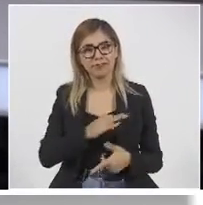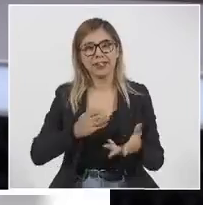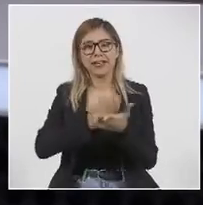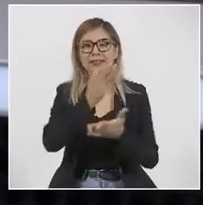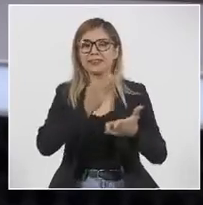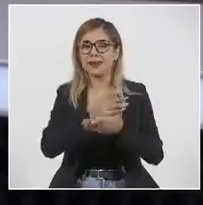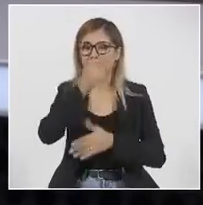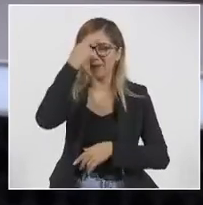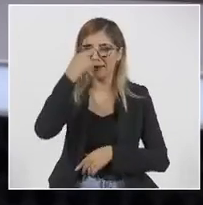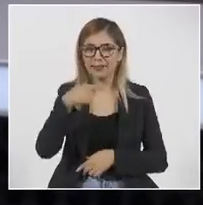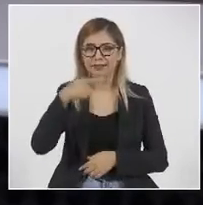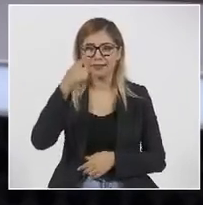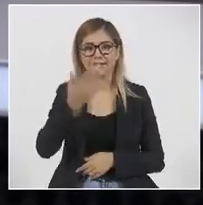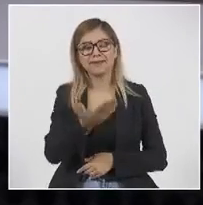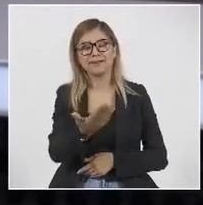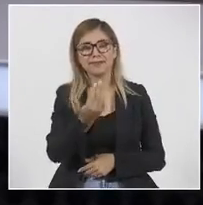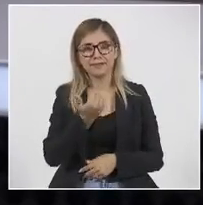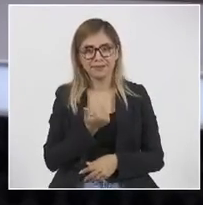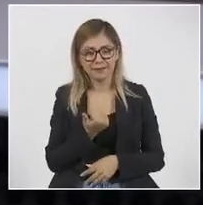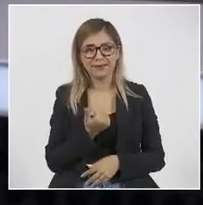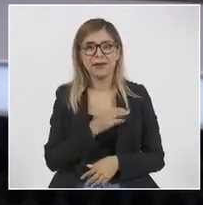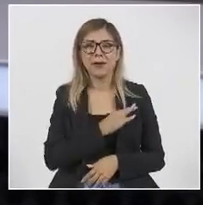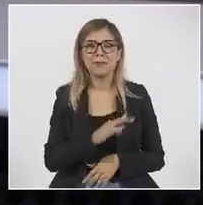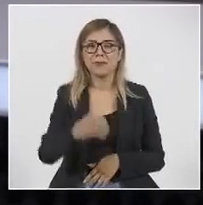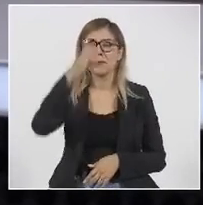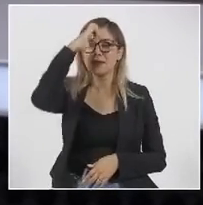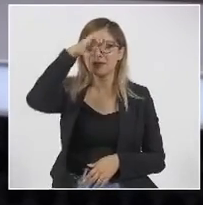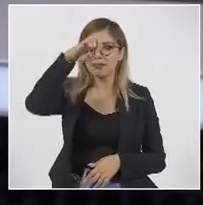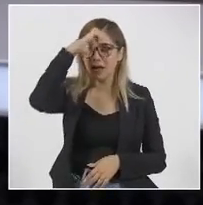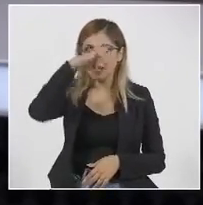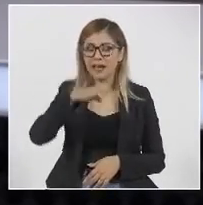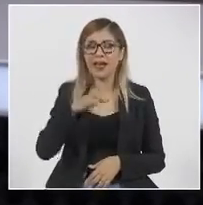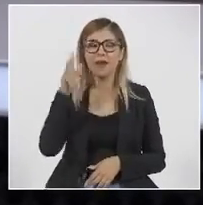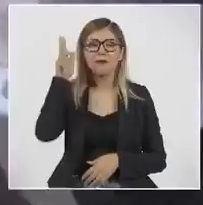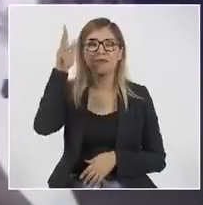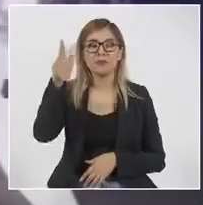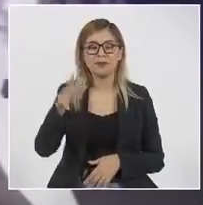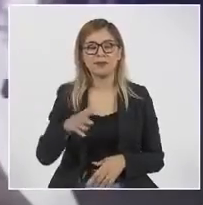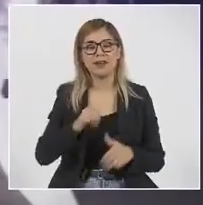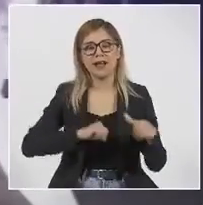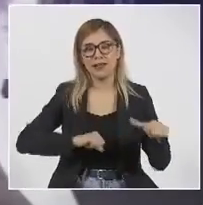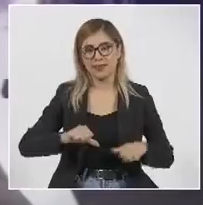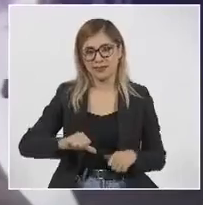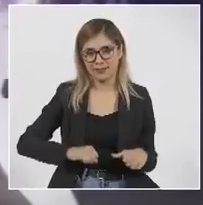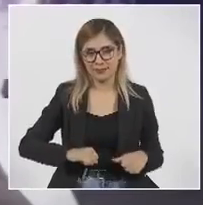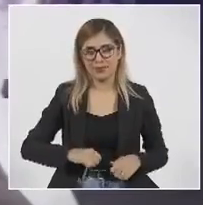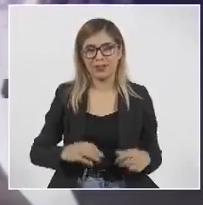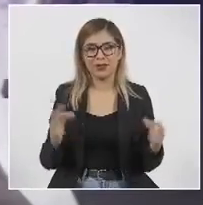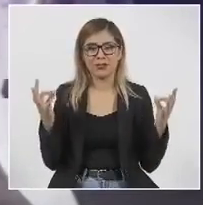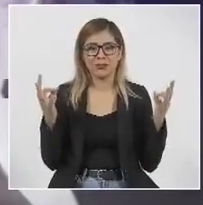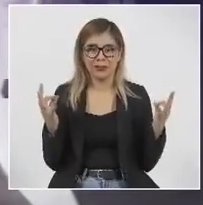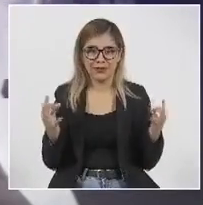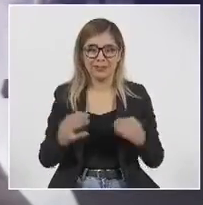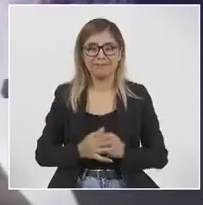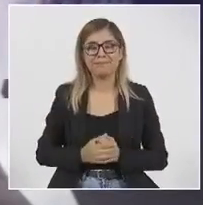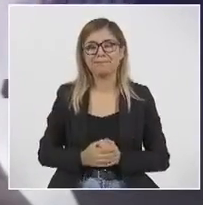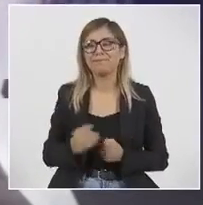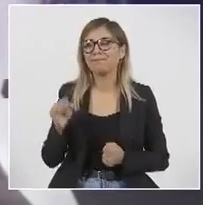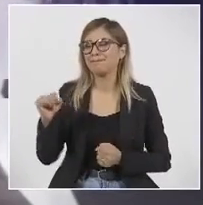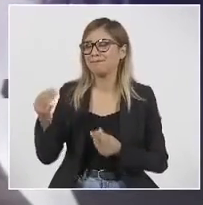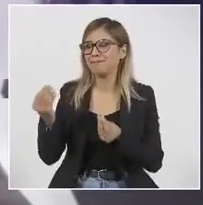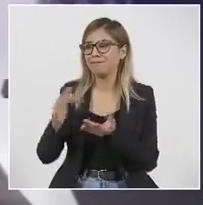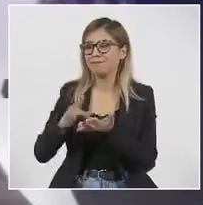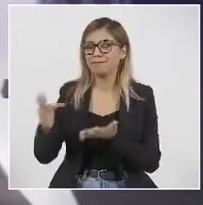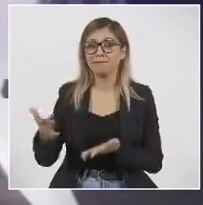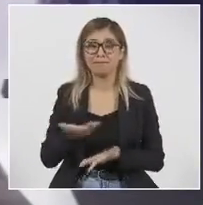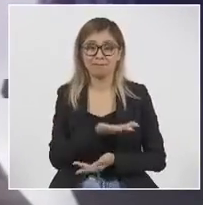acudan, seguramente tendrán una experiencia que los marcará y se involucrarán en el futuro en muchas más actividades de esta naturaleza. Muchas gracias. Pues ahí lo tiene usted,